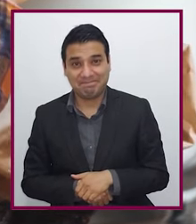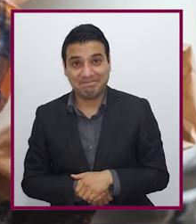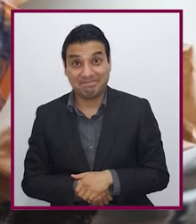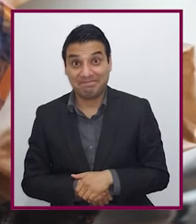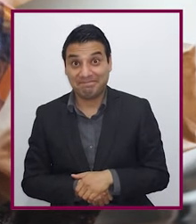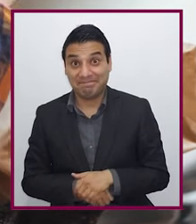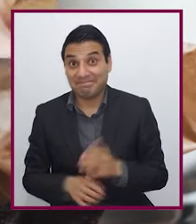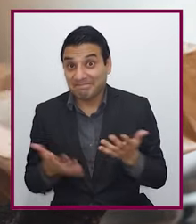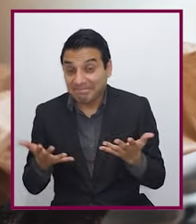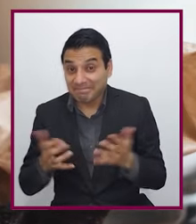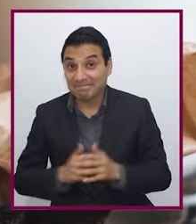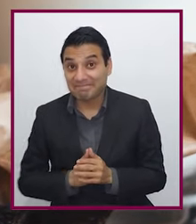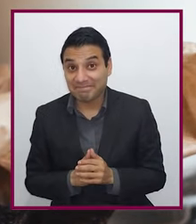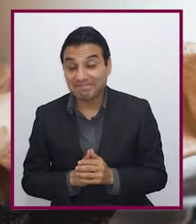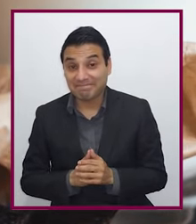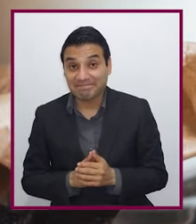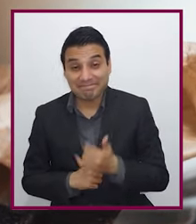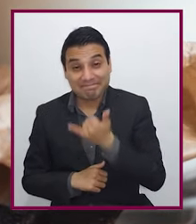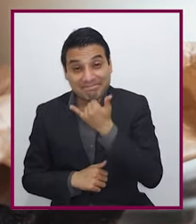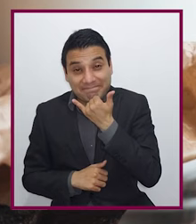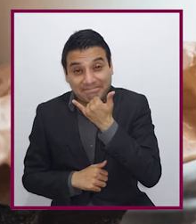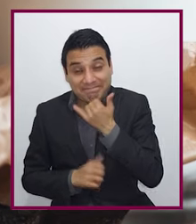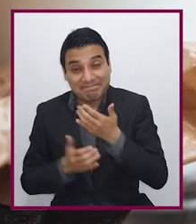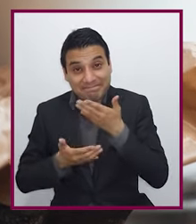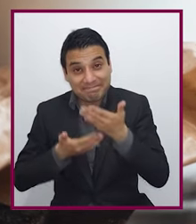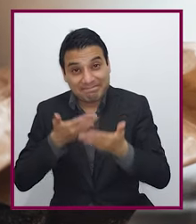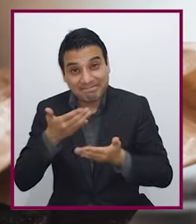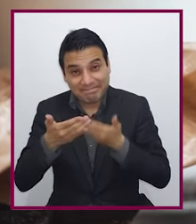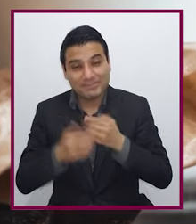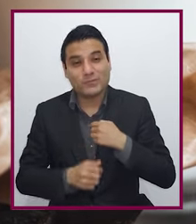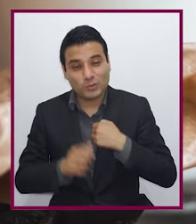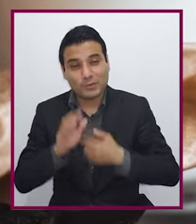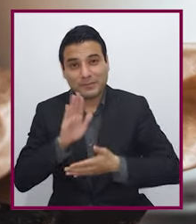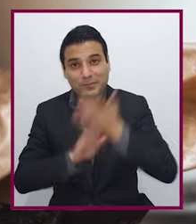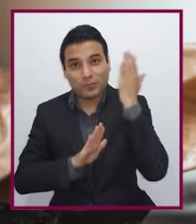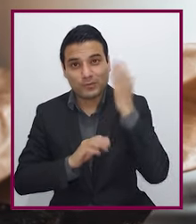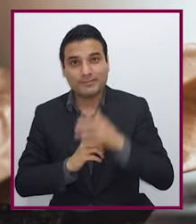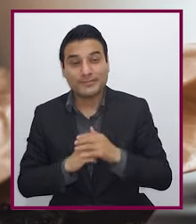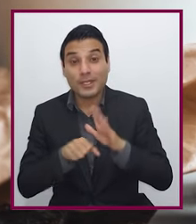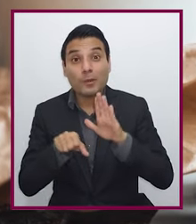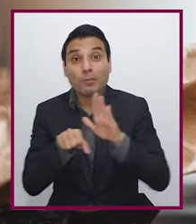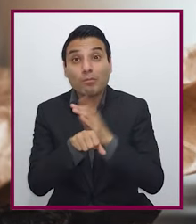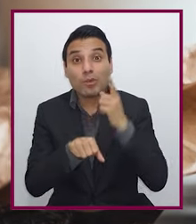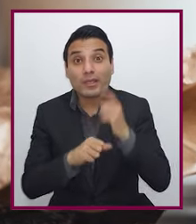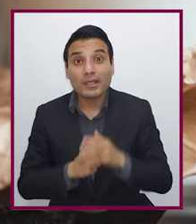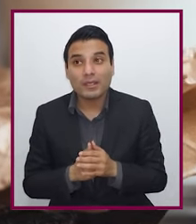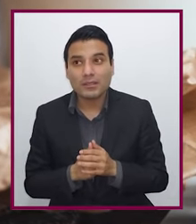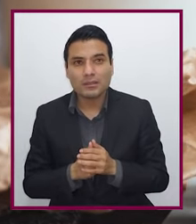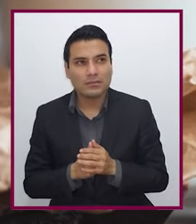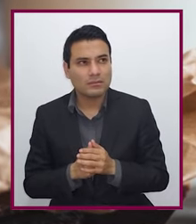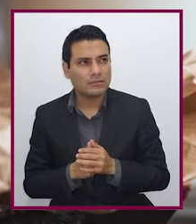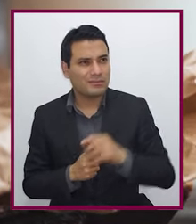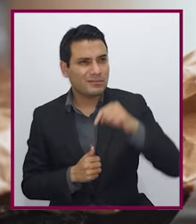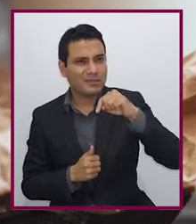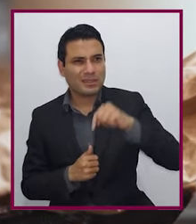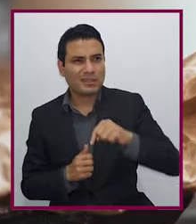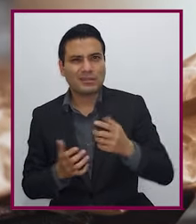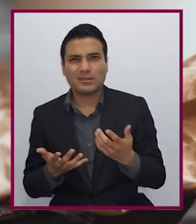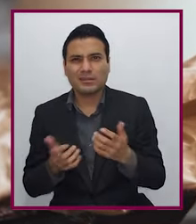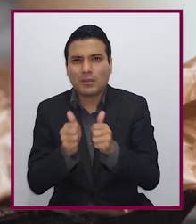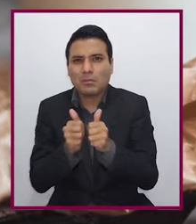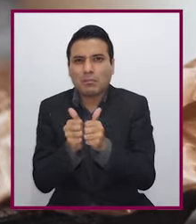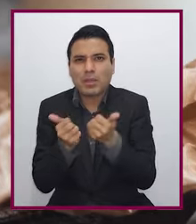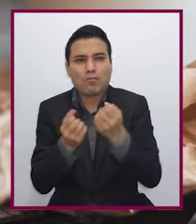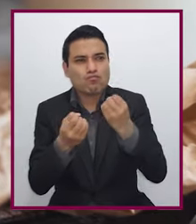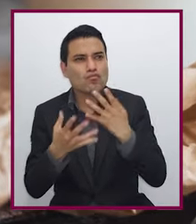lectores de la red. Ahora sí, si me disculpan, tengo que irme, porque aquí no veo a